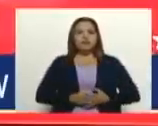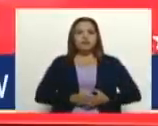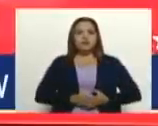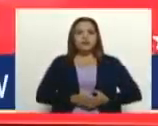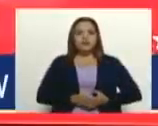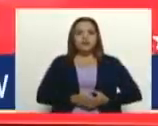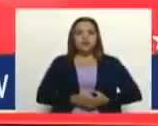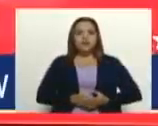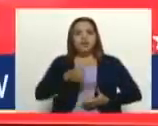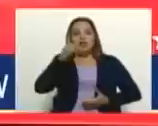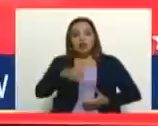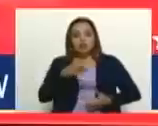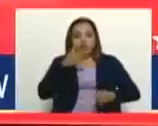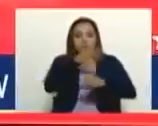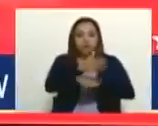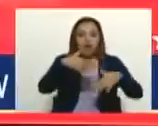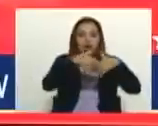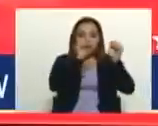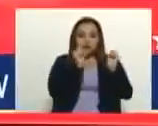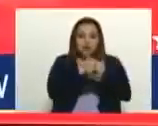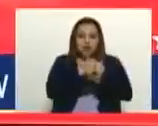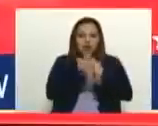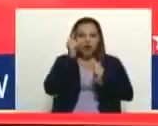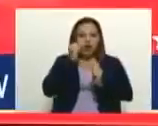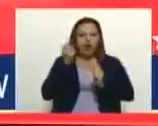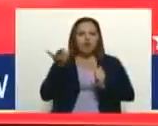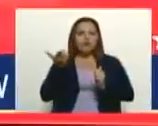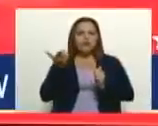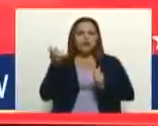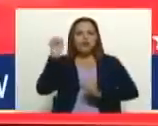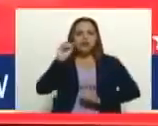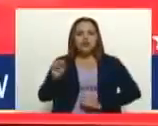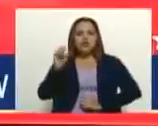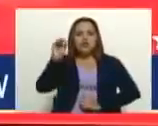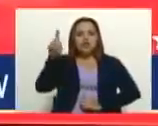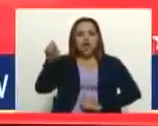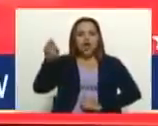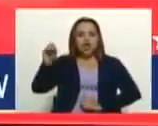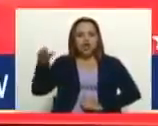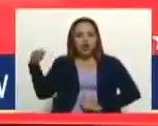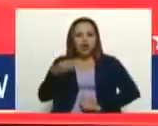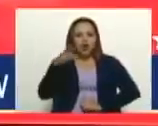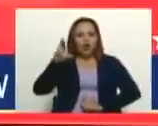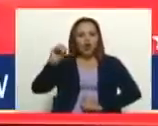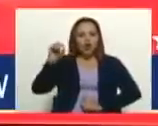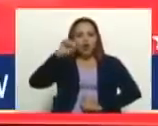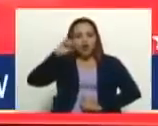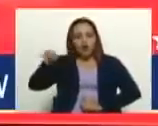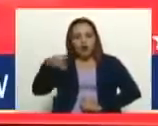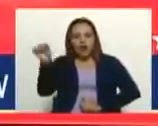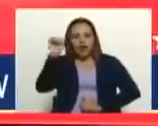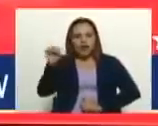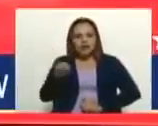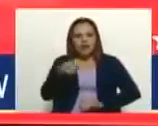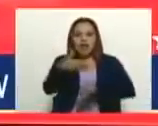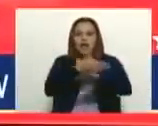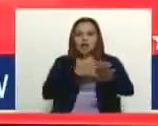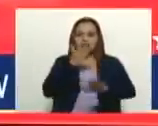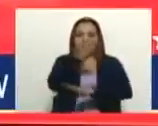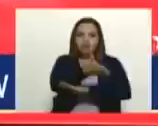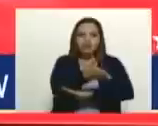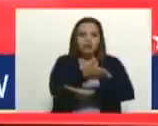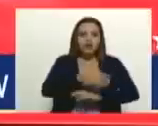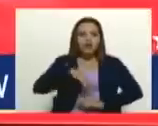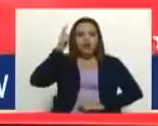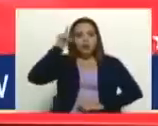en Anzuategui y fue Sotorroja, tal como había ido antes a Guárico. Estuvo